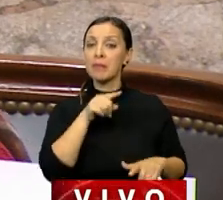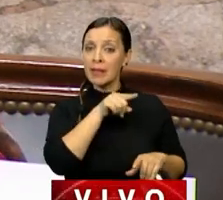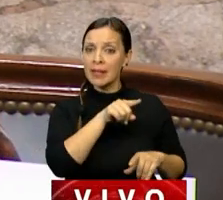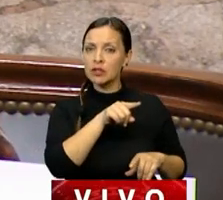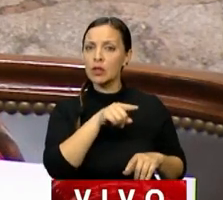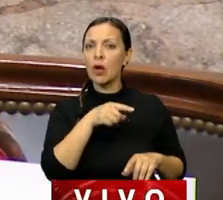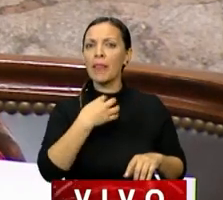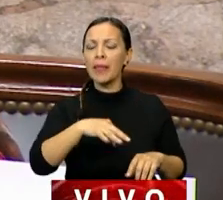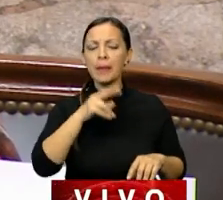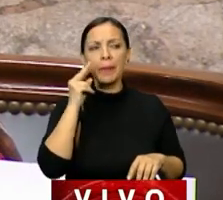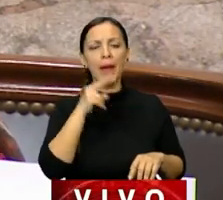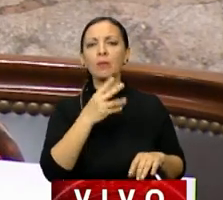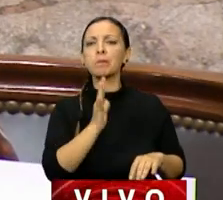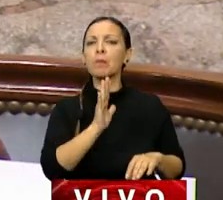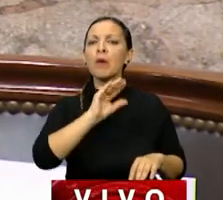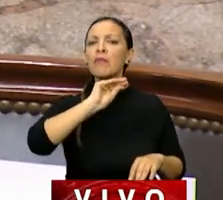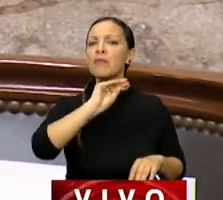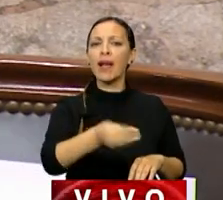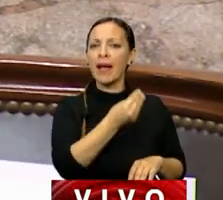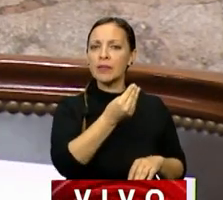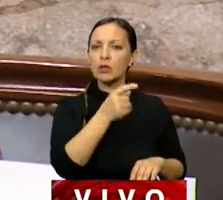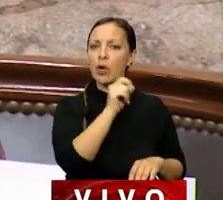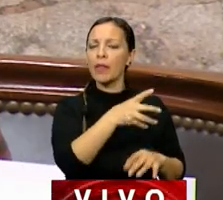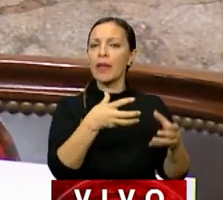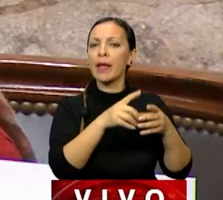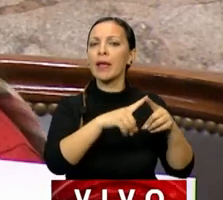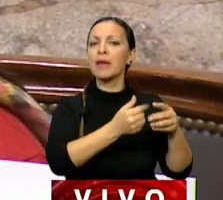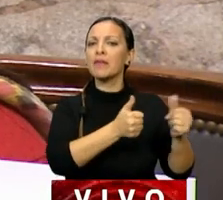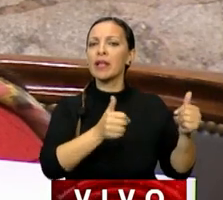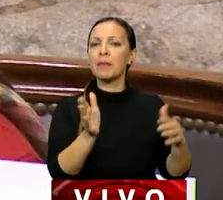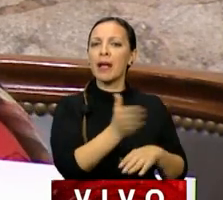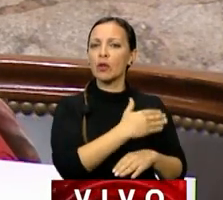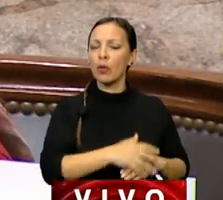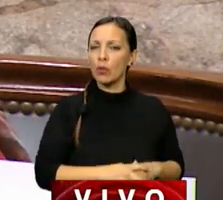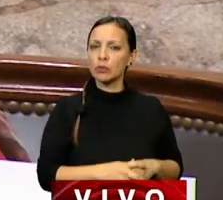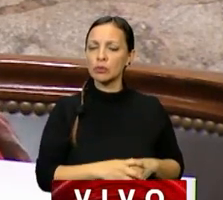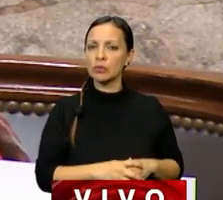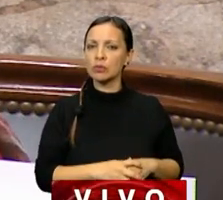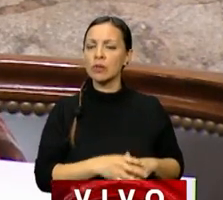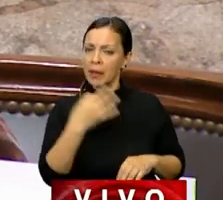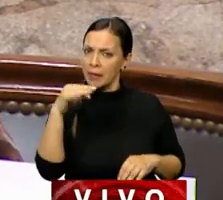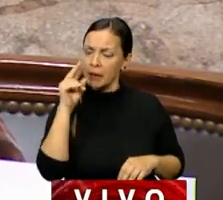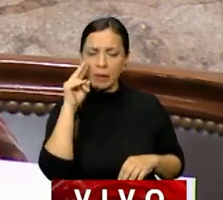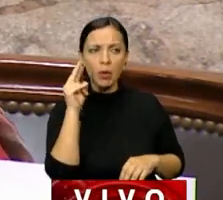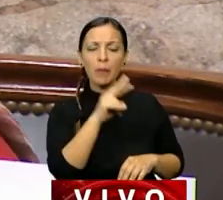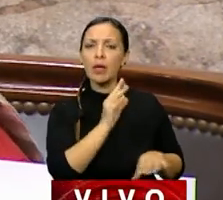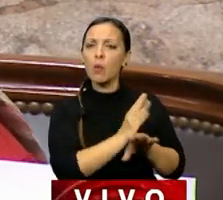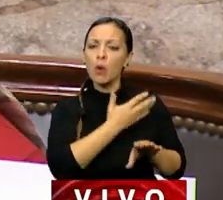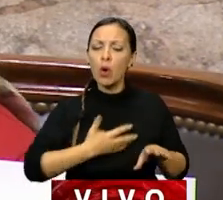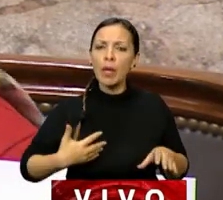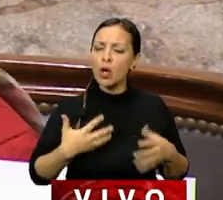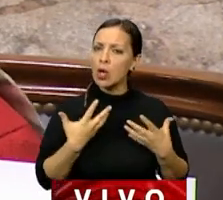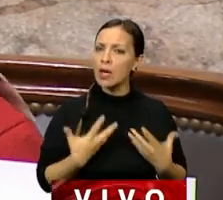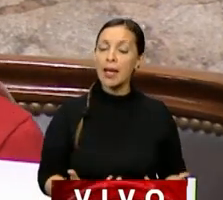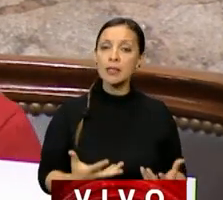de un fracaso del Frente de Todos en el gobierno. Debe ser considerado como el resultado de un gobierno que está agotado y sin